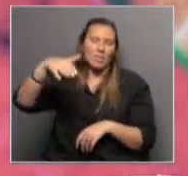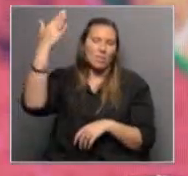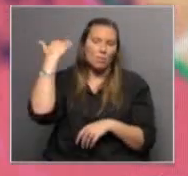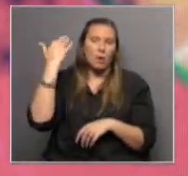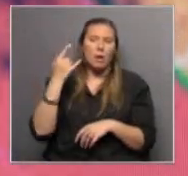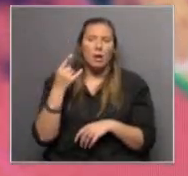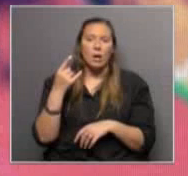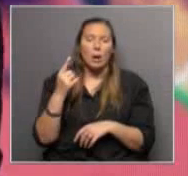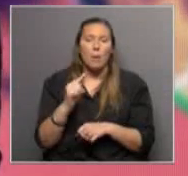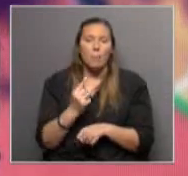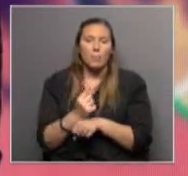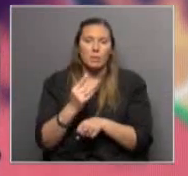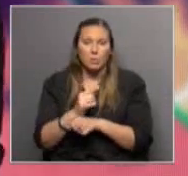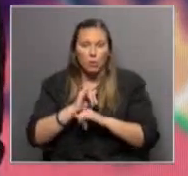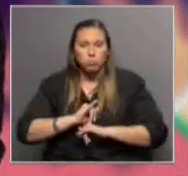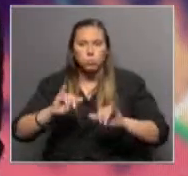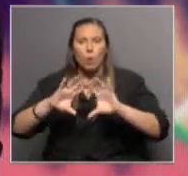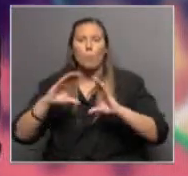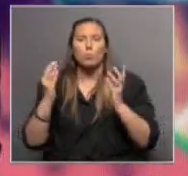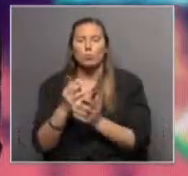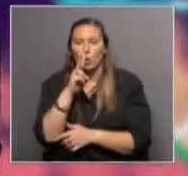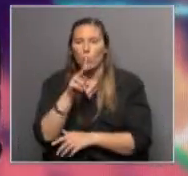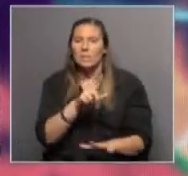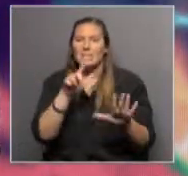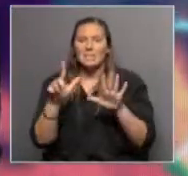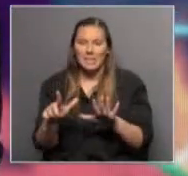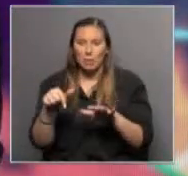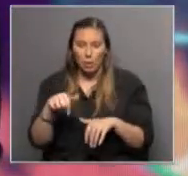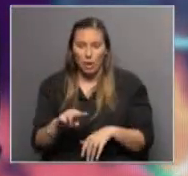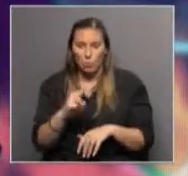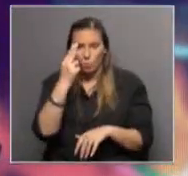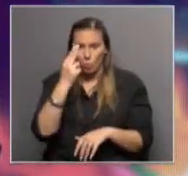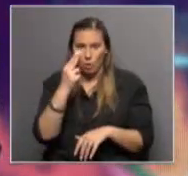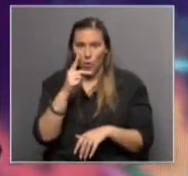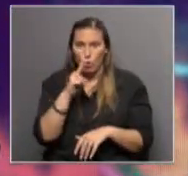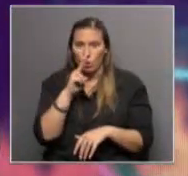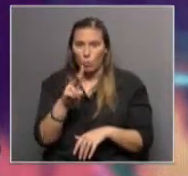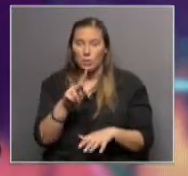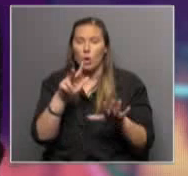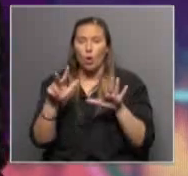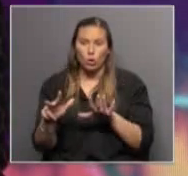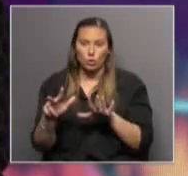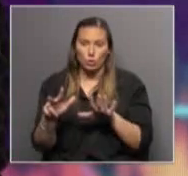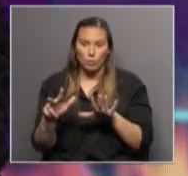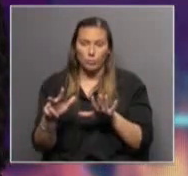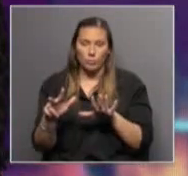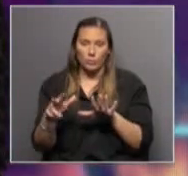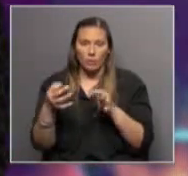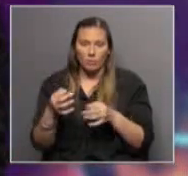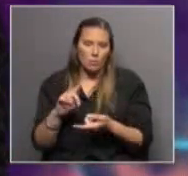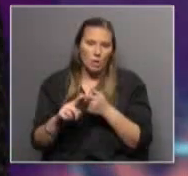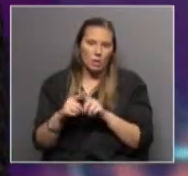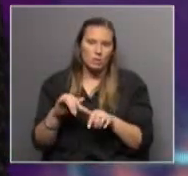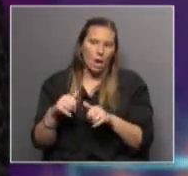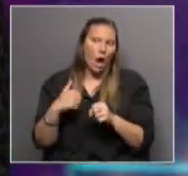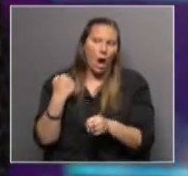fue lanzada en el mundo en 2007 pero en uruguay oficialmente 2008 ya que en realidad es un vínculo que ya tiene